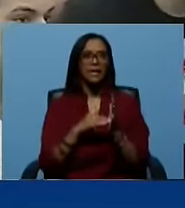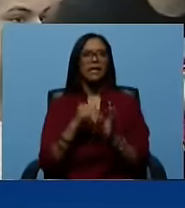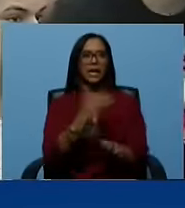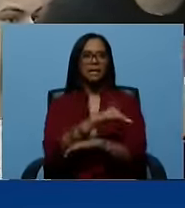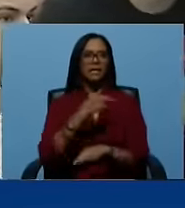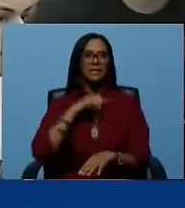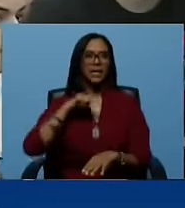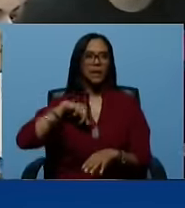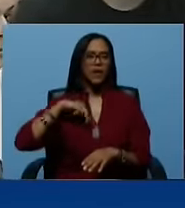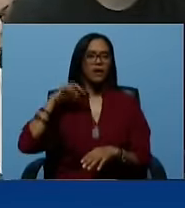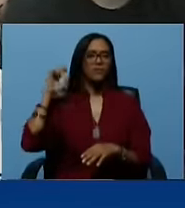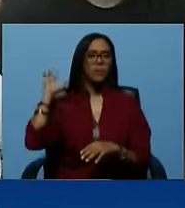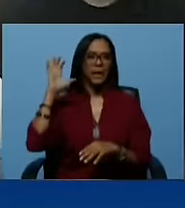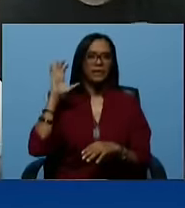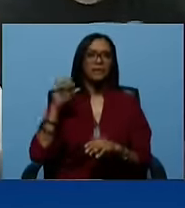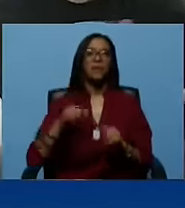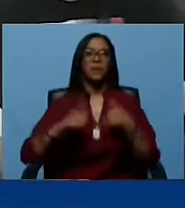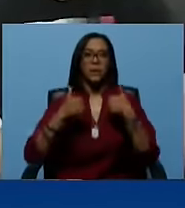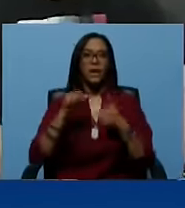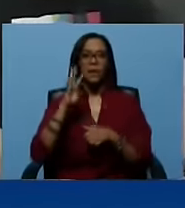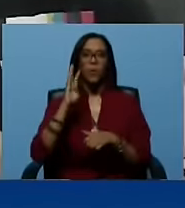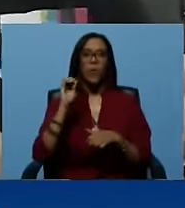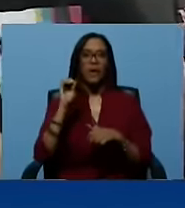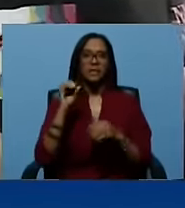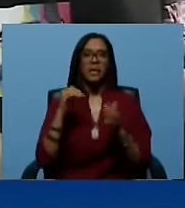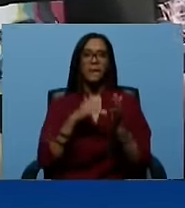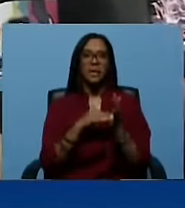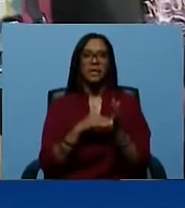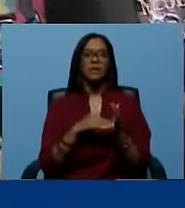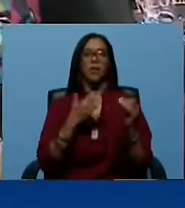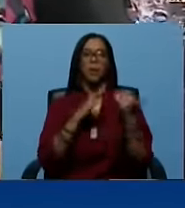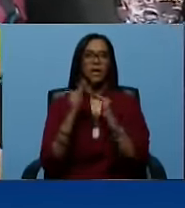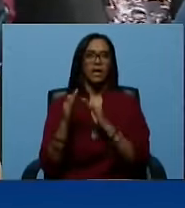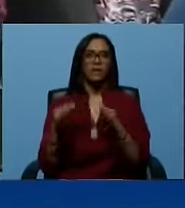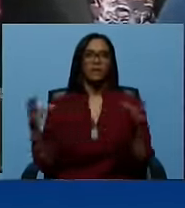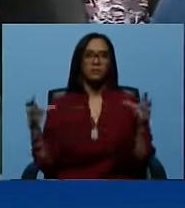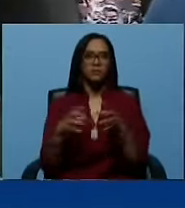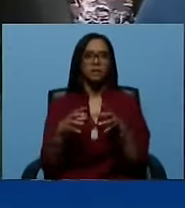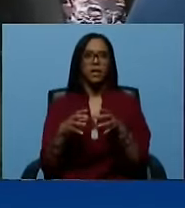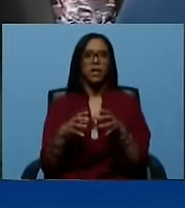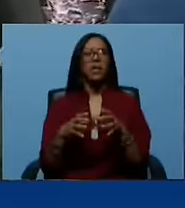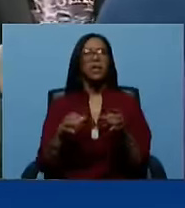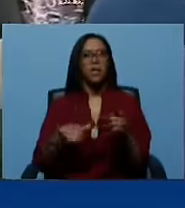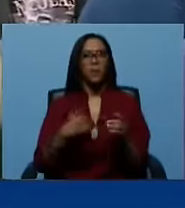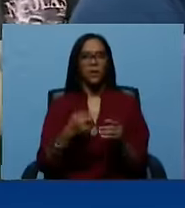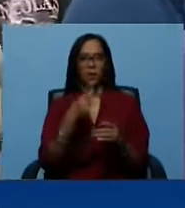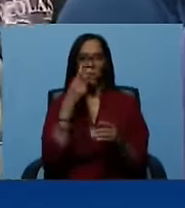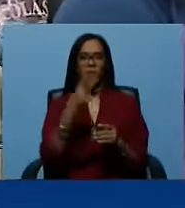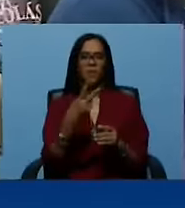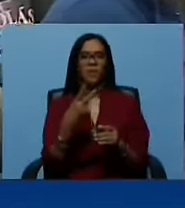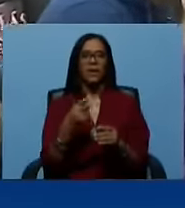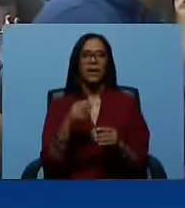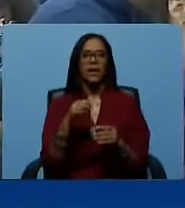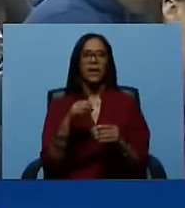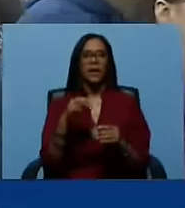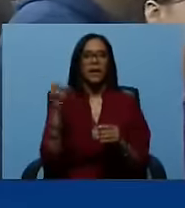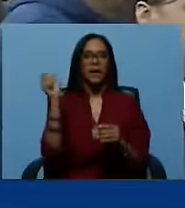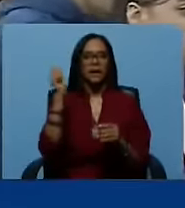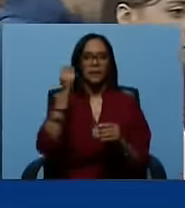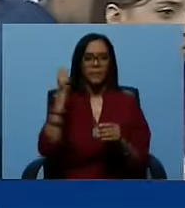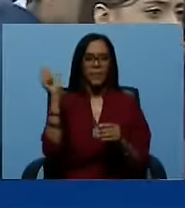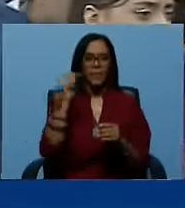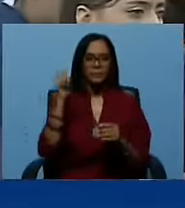país, los más de 40.000 comunidades donde nos aglutinamos, y nos podemos ver en el mes de noviembre,